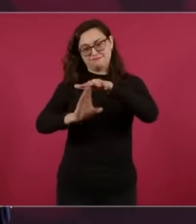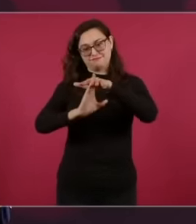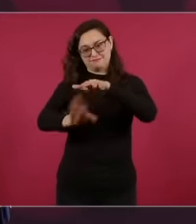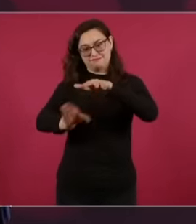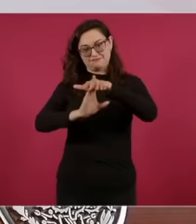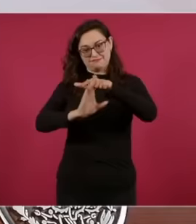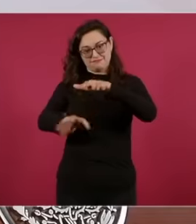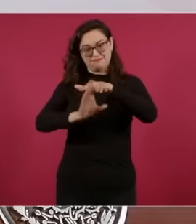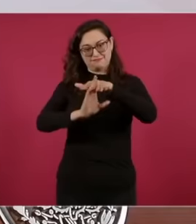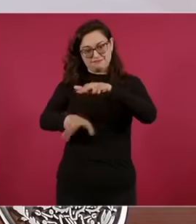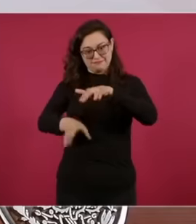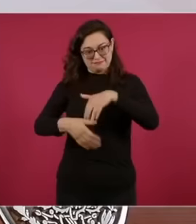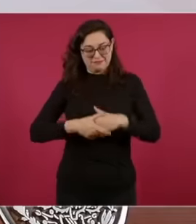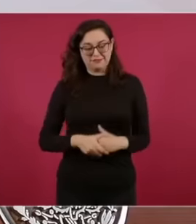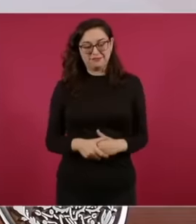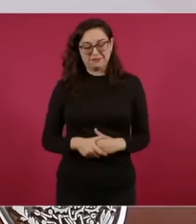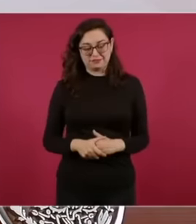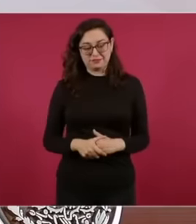Puede ser que ahí